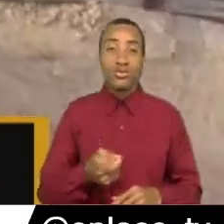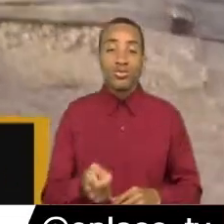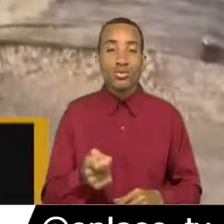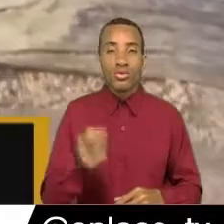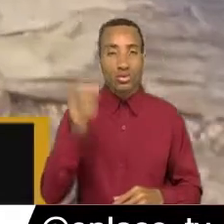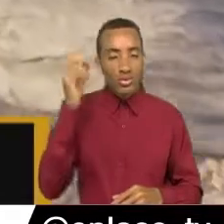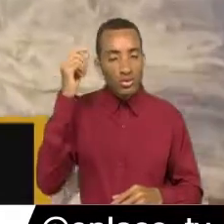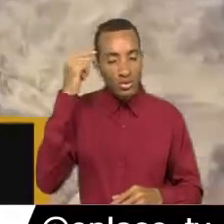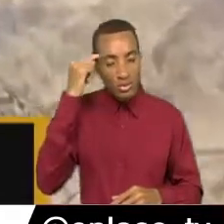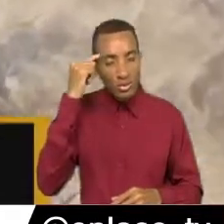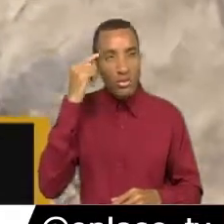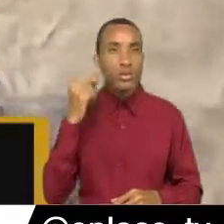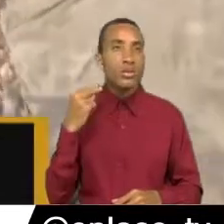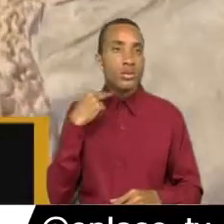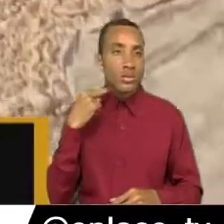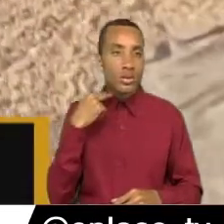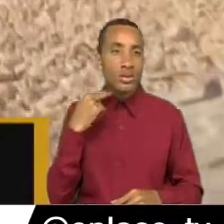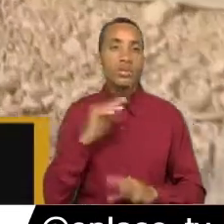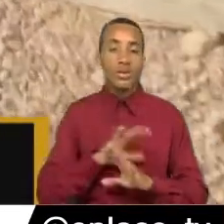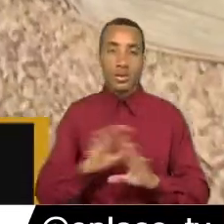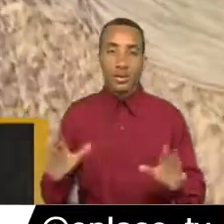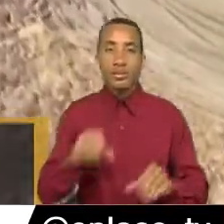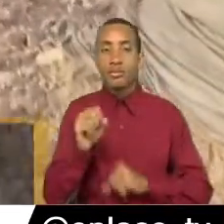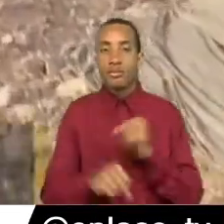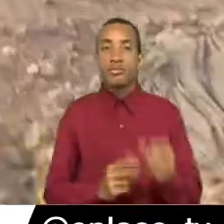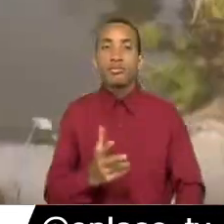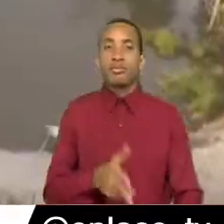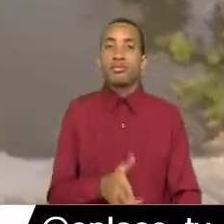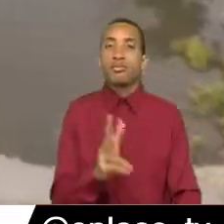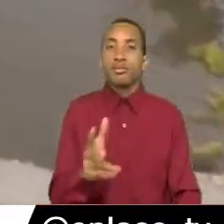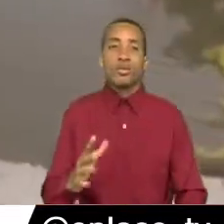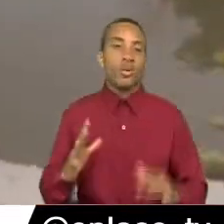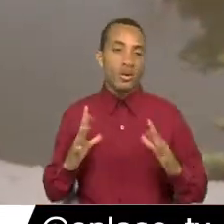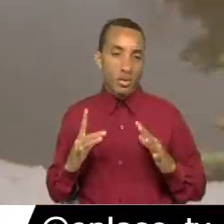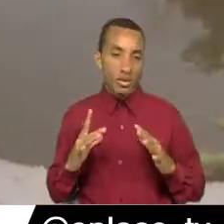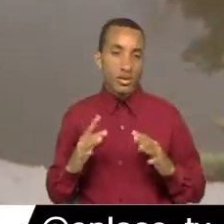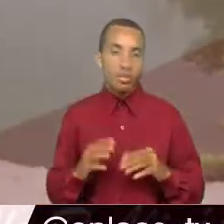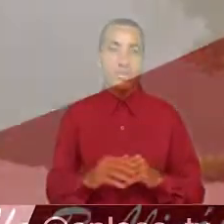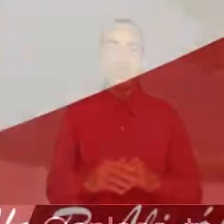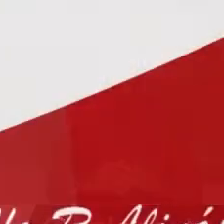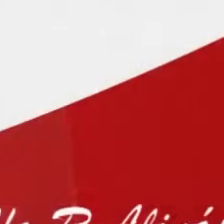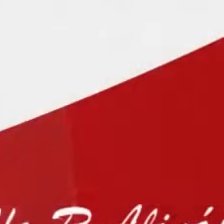hay competencias de ciclomontañismo de carácter departamental.